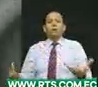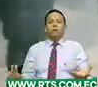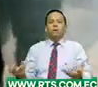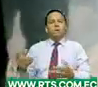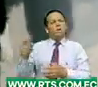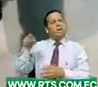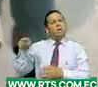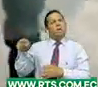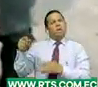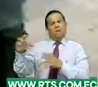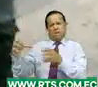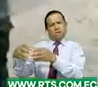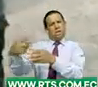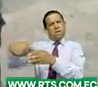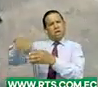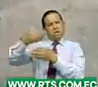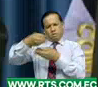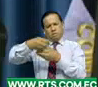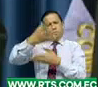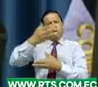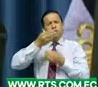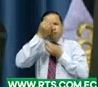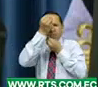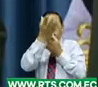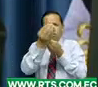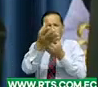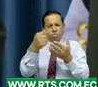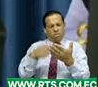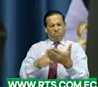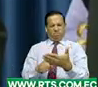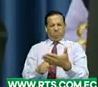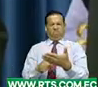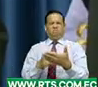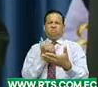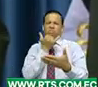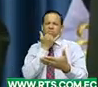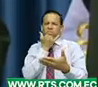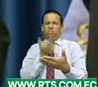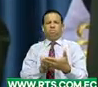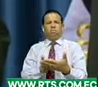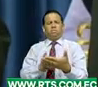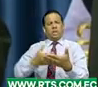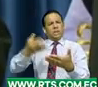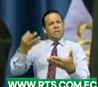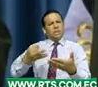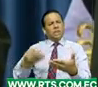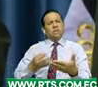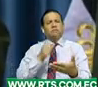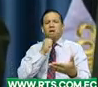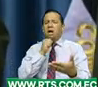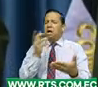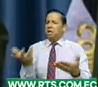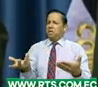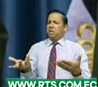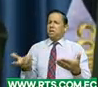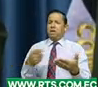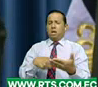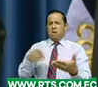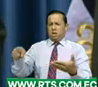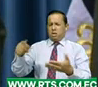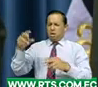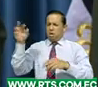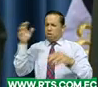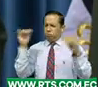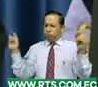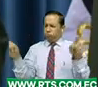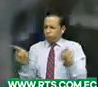de objetividad y fidelidad. Sus conclusiones son subjetivas, erradas